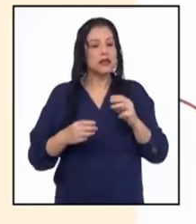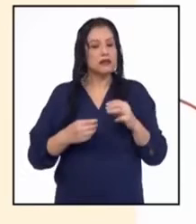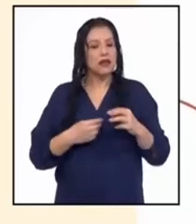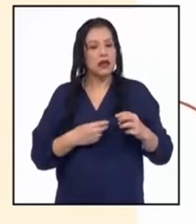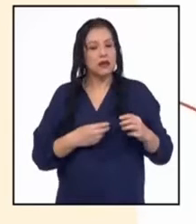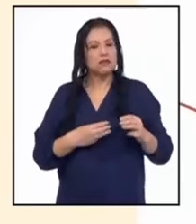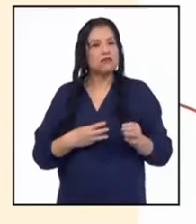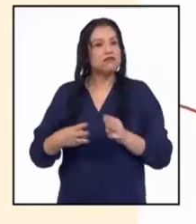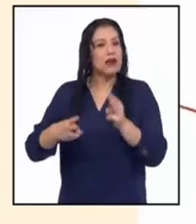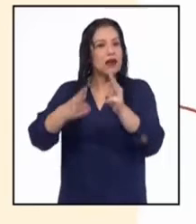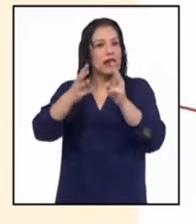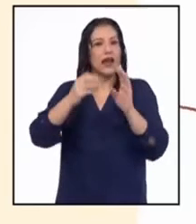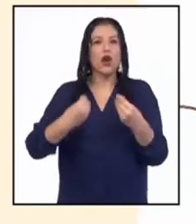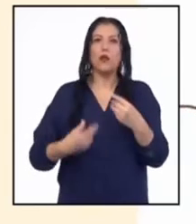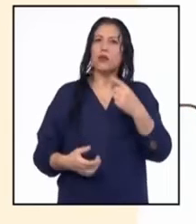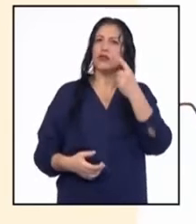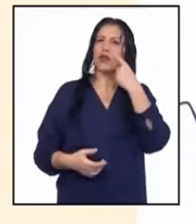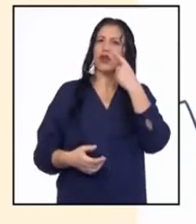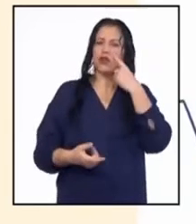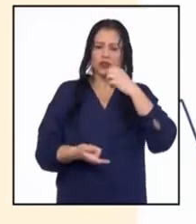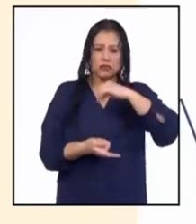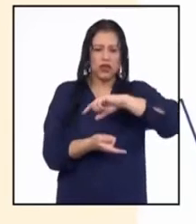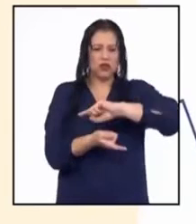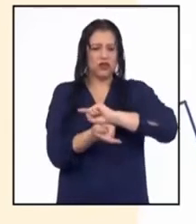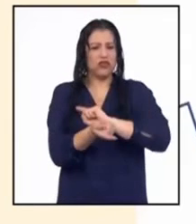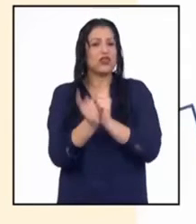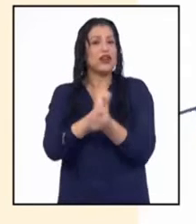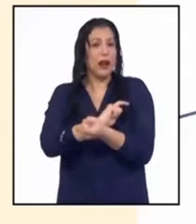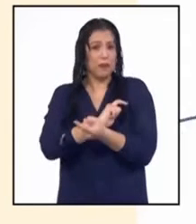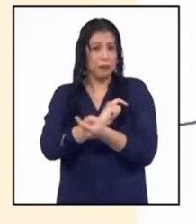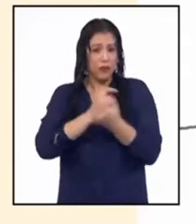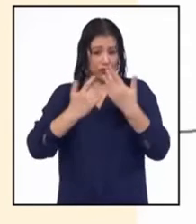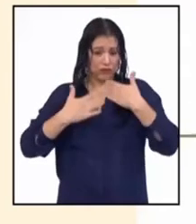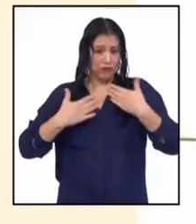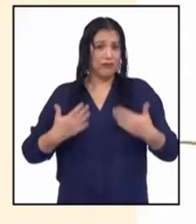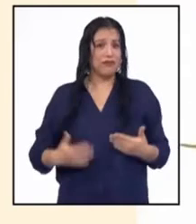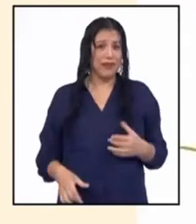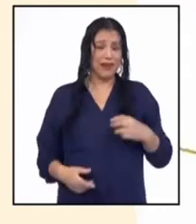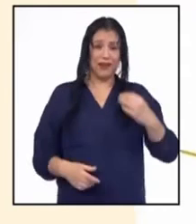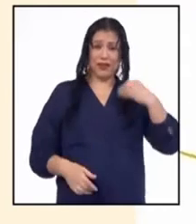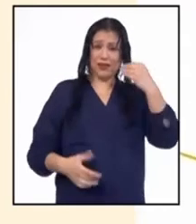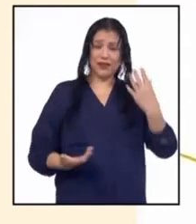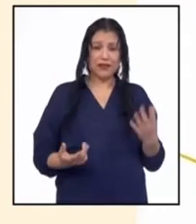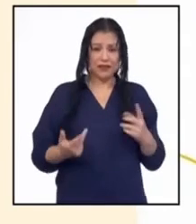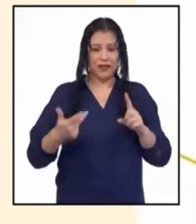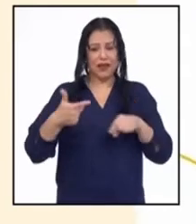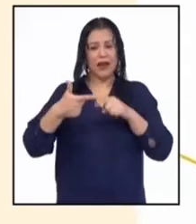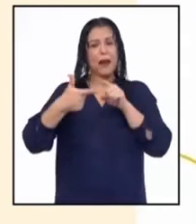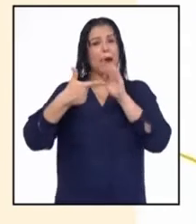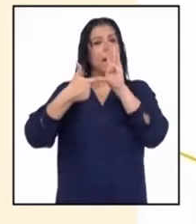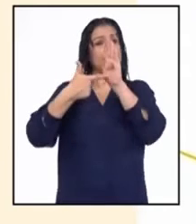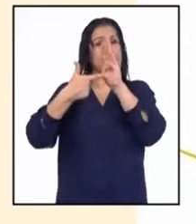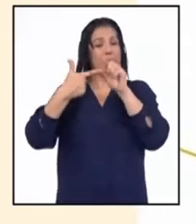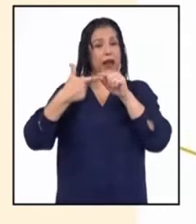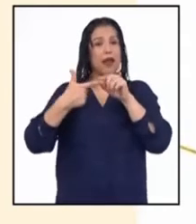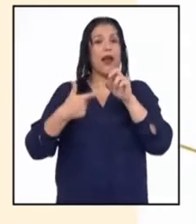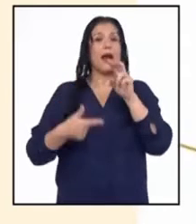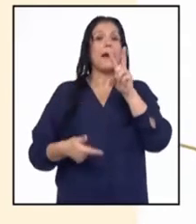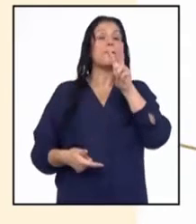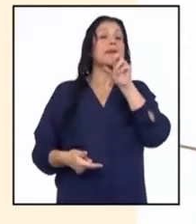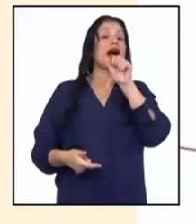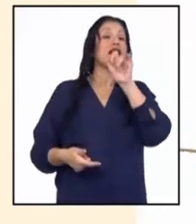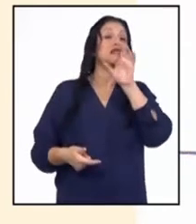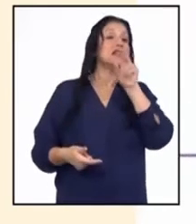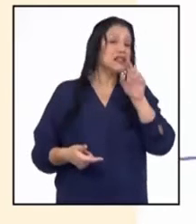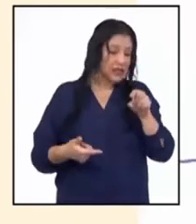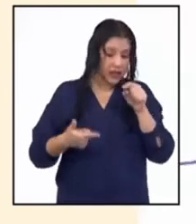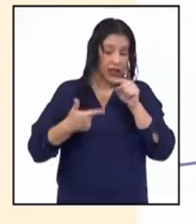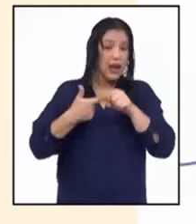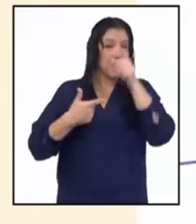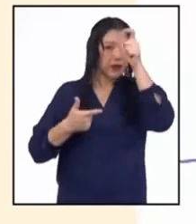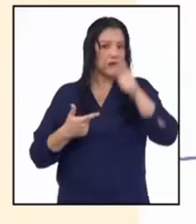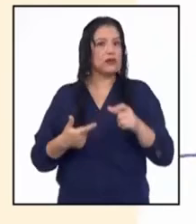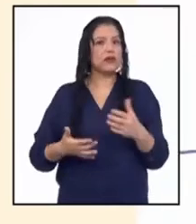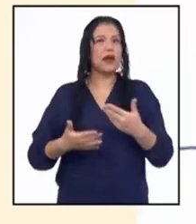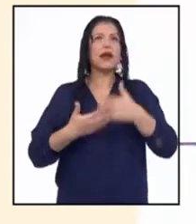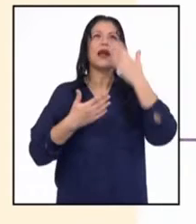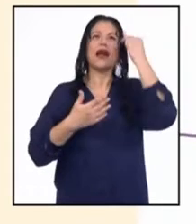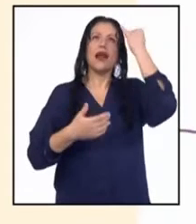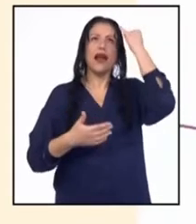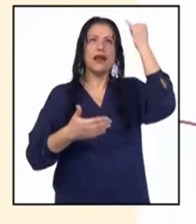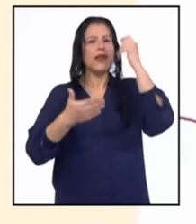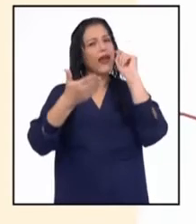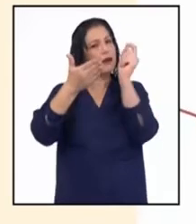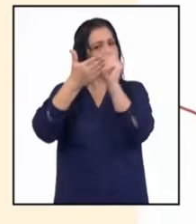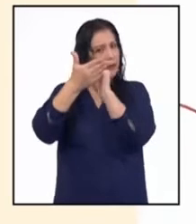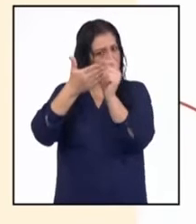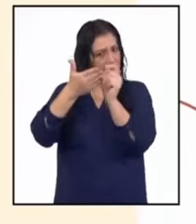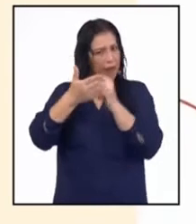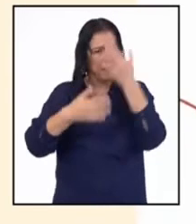en que se conoce a los cambios puberales. B. Balsiner es la persona que dijo o propuso la idea de la que se